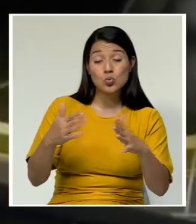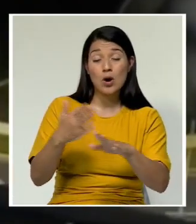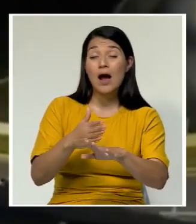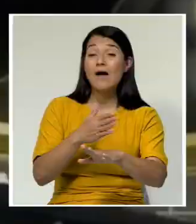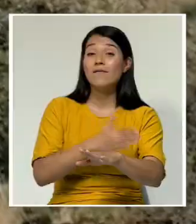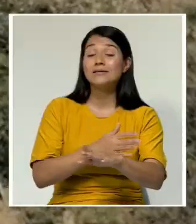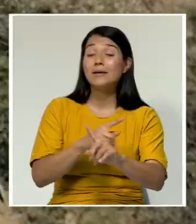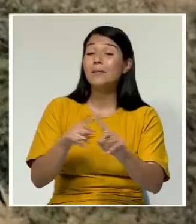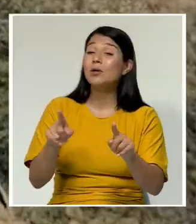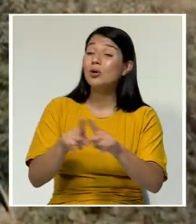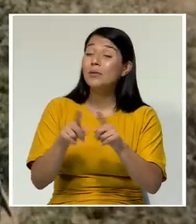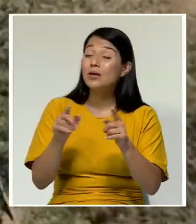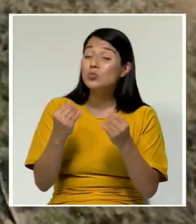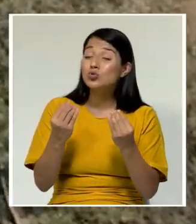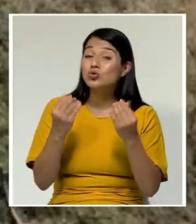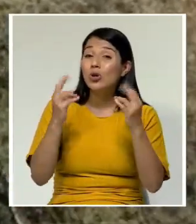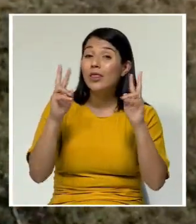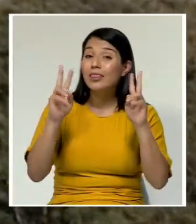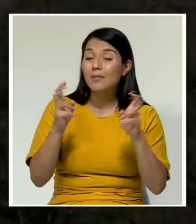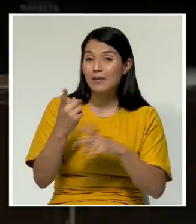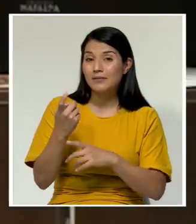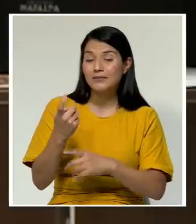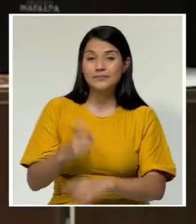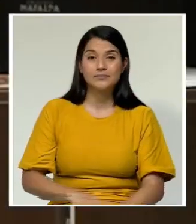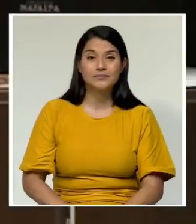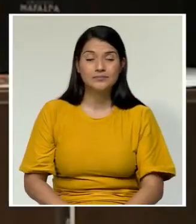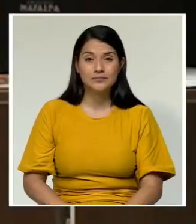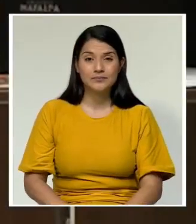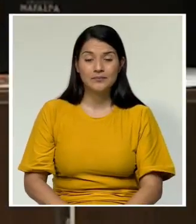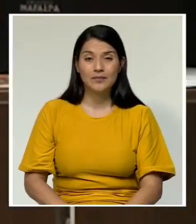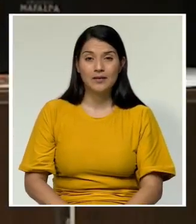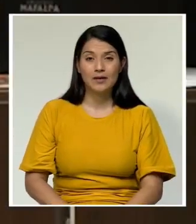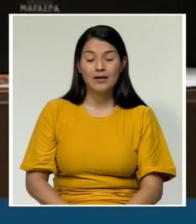de mejores prácticas internacionales de procesos de contratación pública.